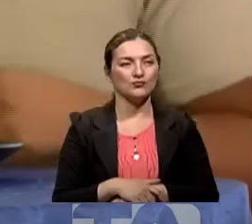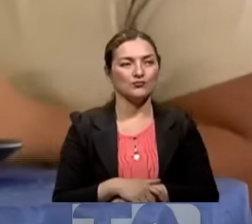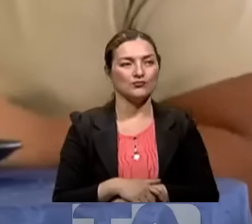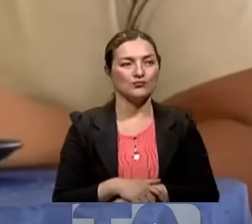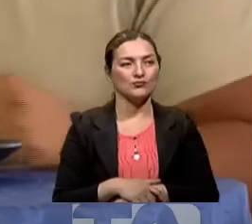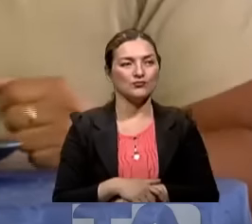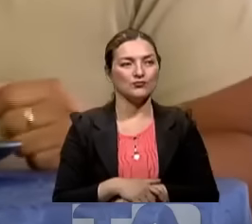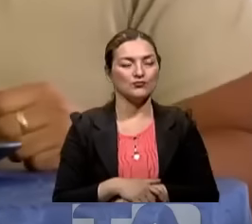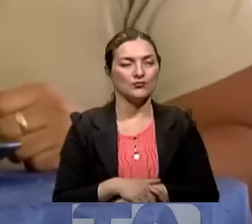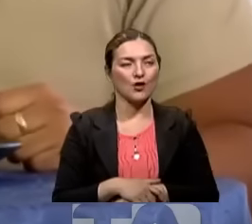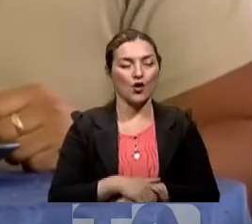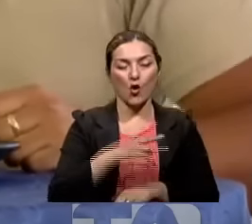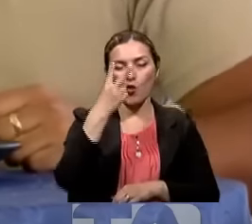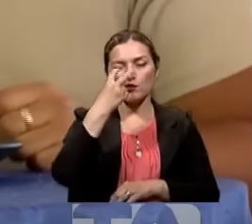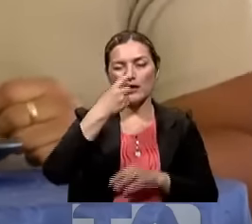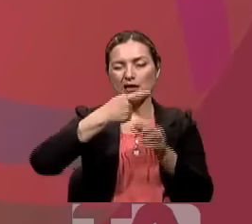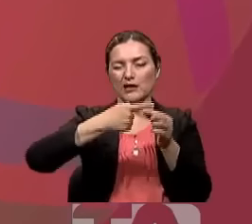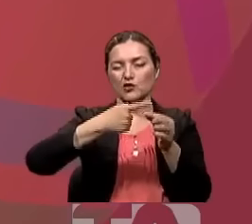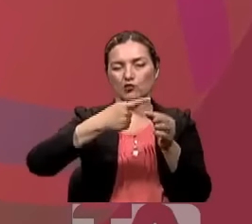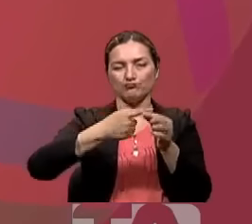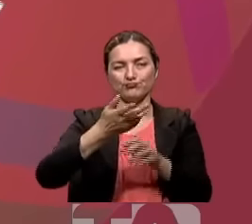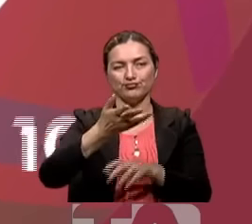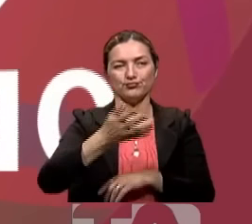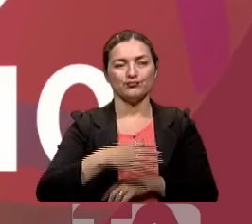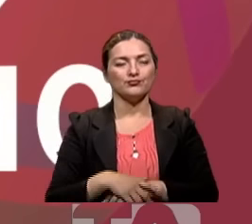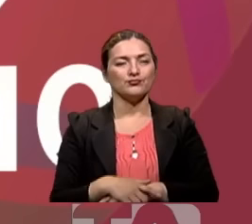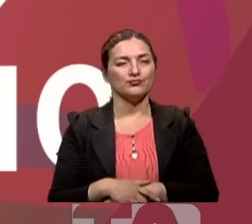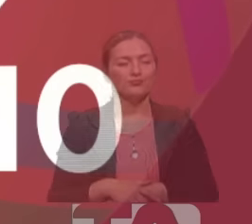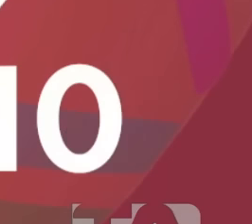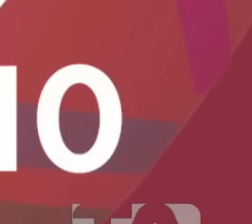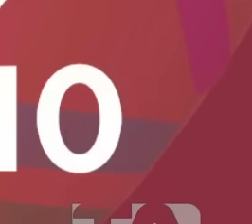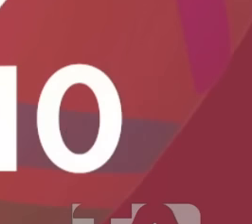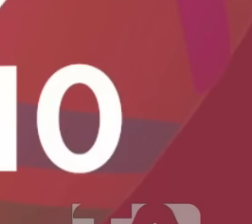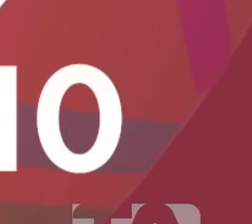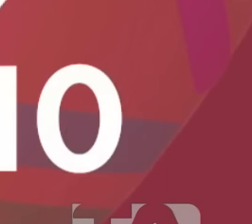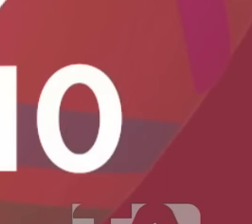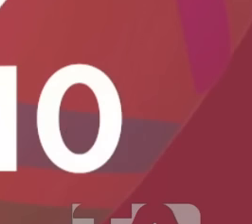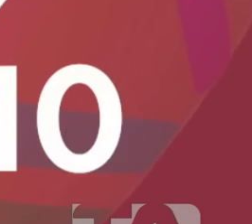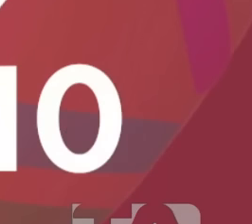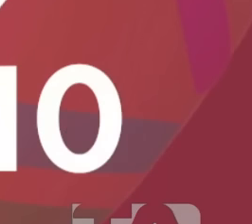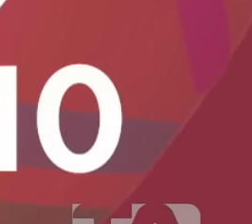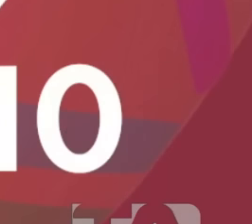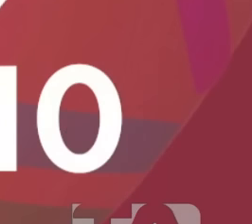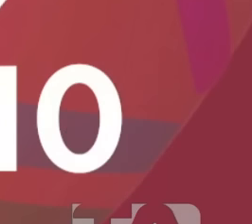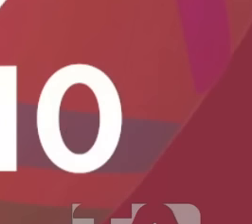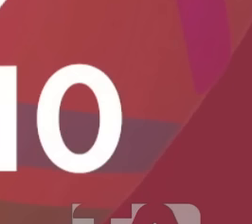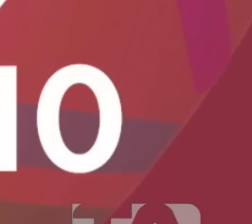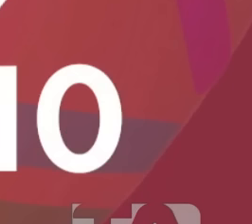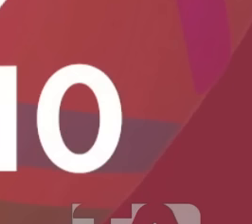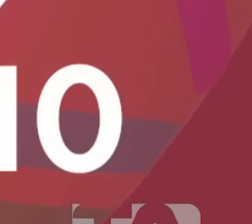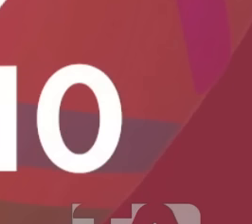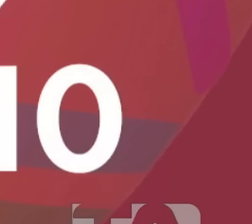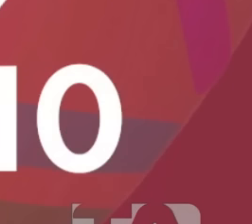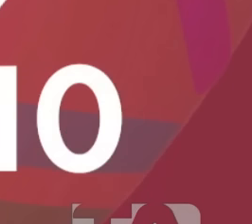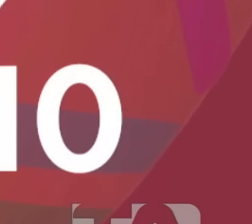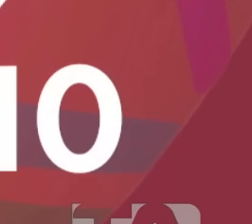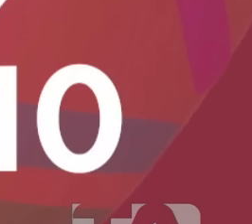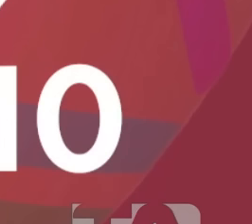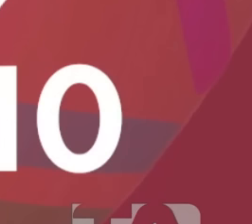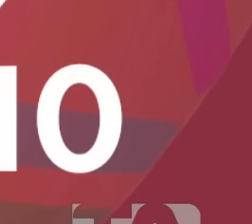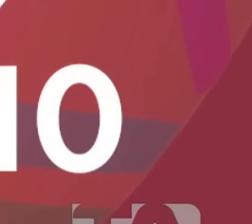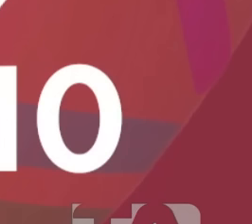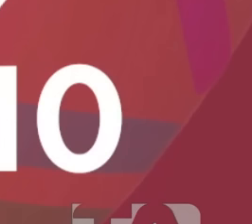obtener el Hotel Quito, y ustedes pueden ver aquí la barra. No deja de alentar a su equipo, no deja de alentar al Hotel Quito. ¡Aquí! ¡A la bomba! ¡A la bomba!